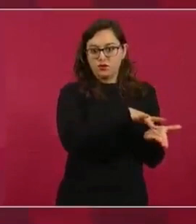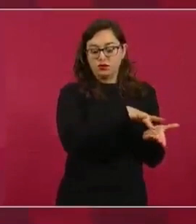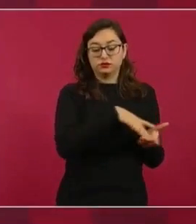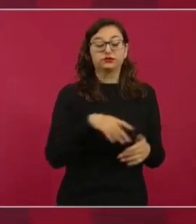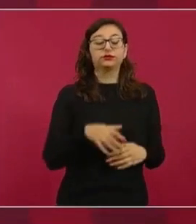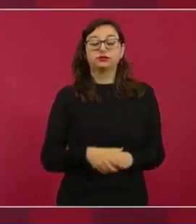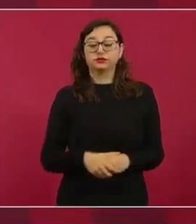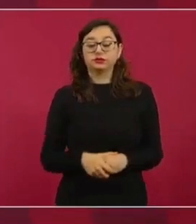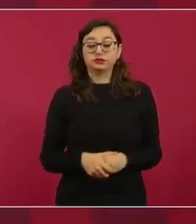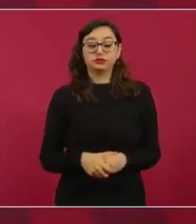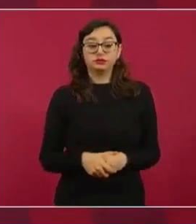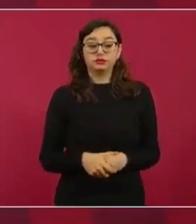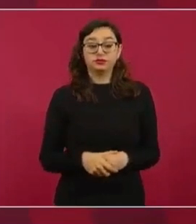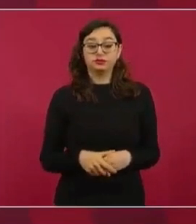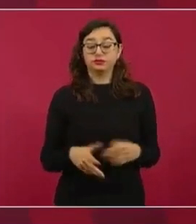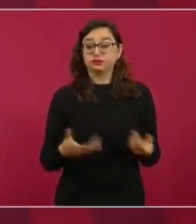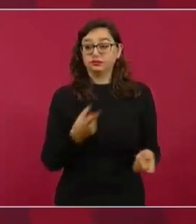decían